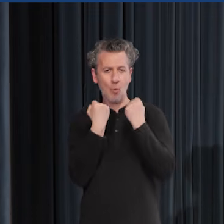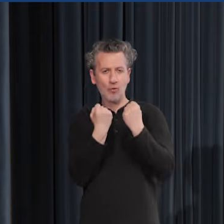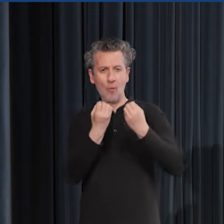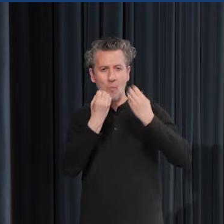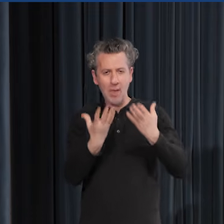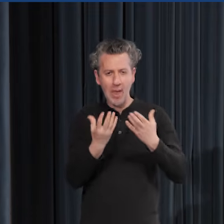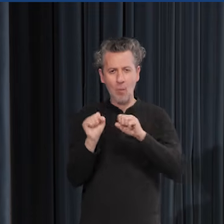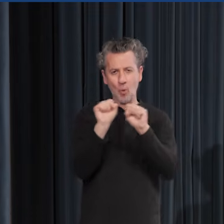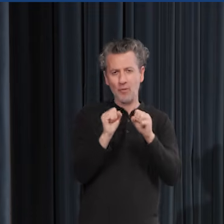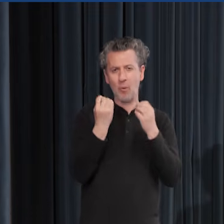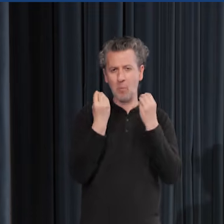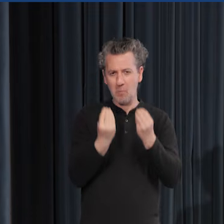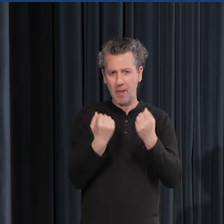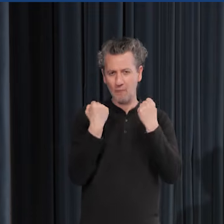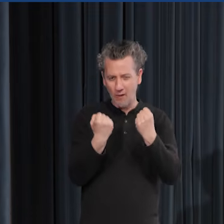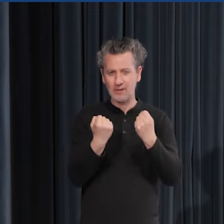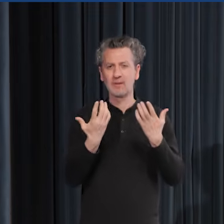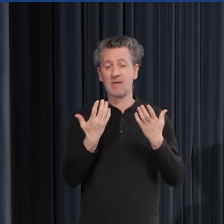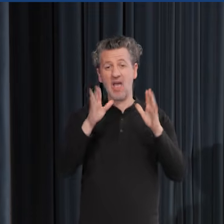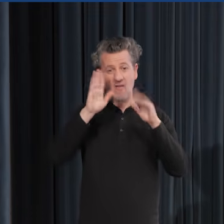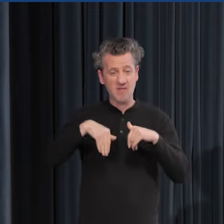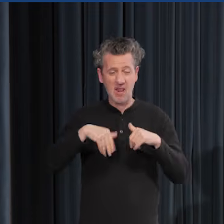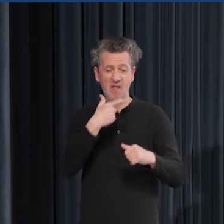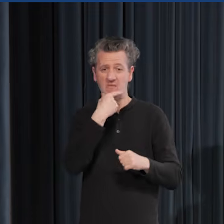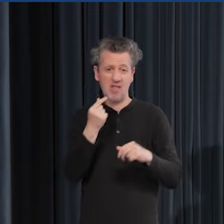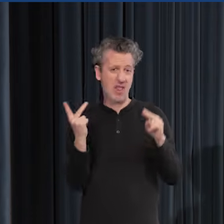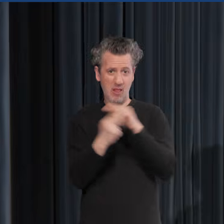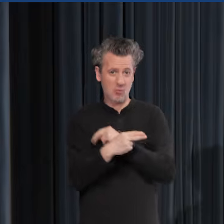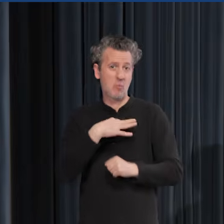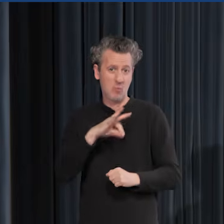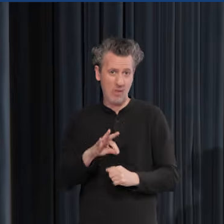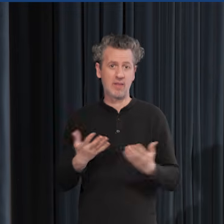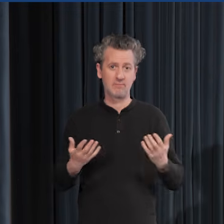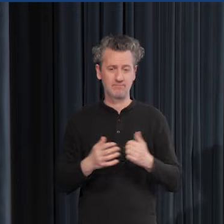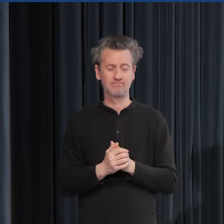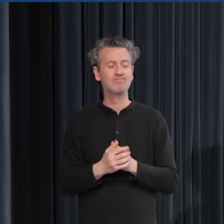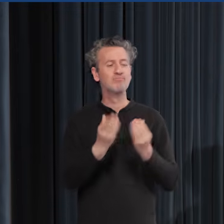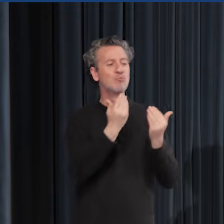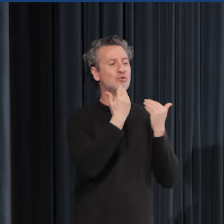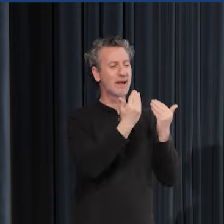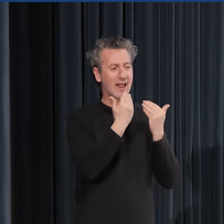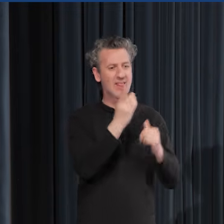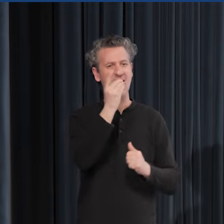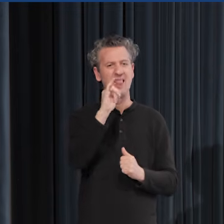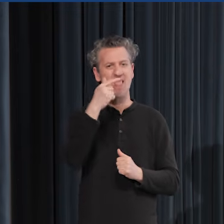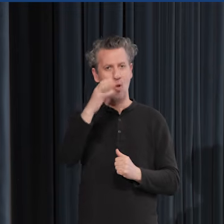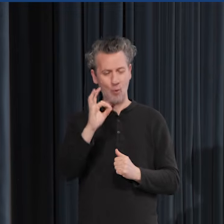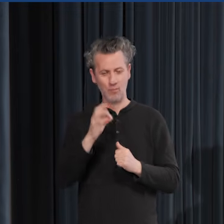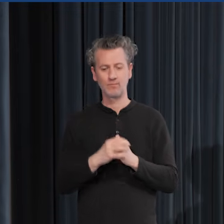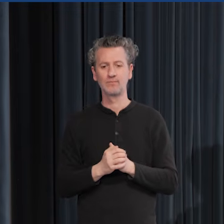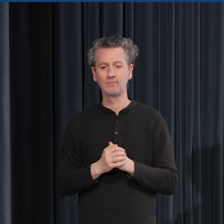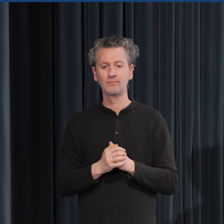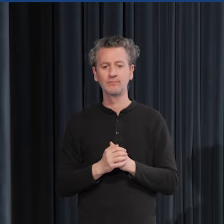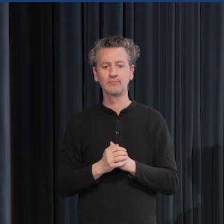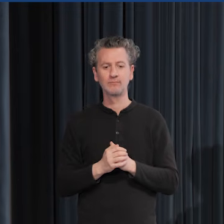protecciones adecuadas, fácilmente todos estos accidentes se podrían evitar fácilmente. Muchas gracias, Diego. Pues hemos